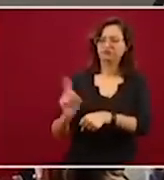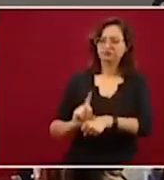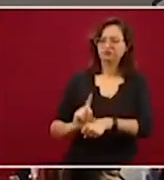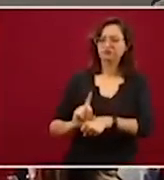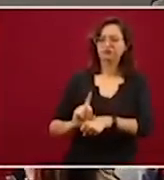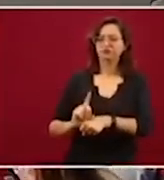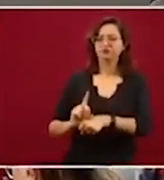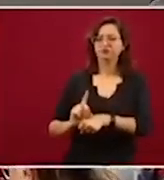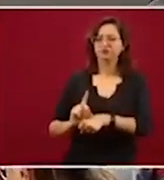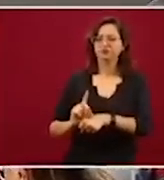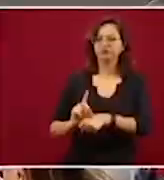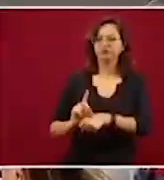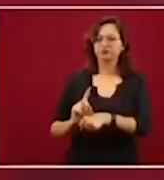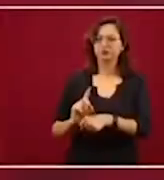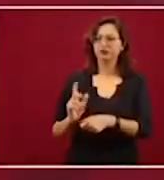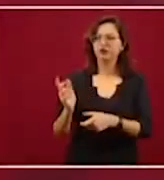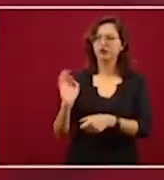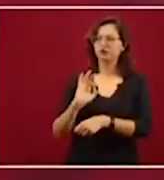riesgo